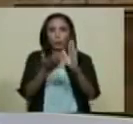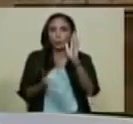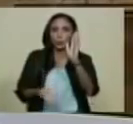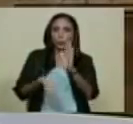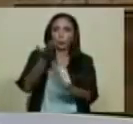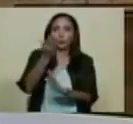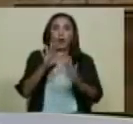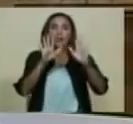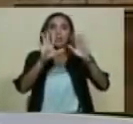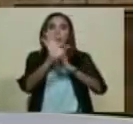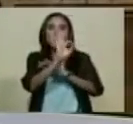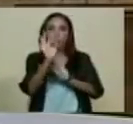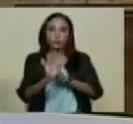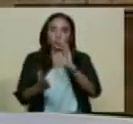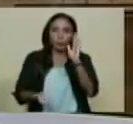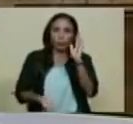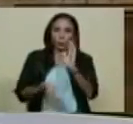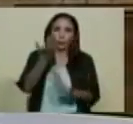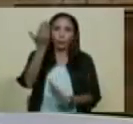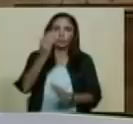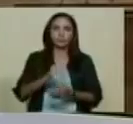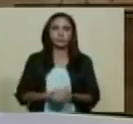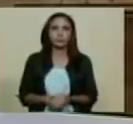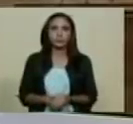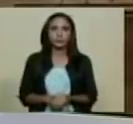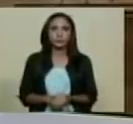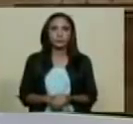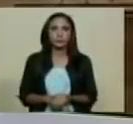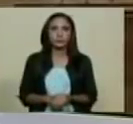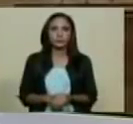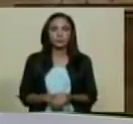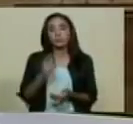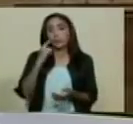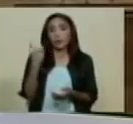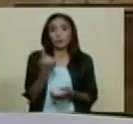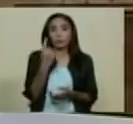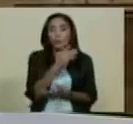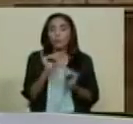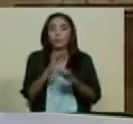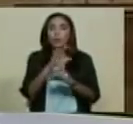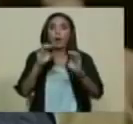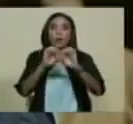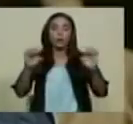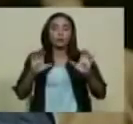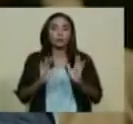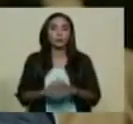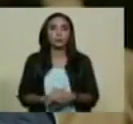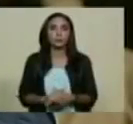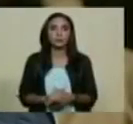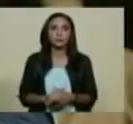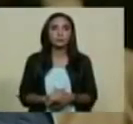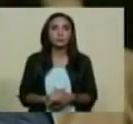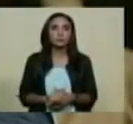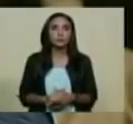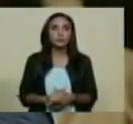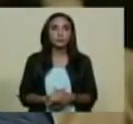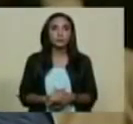del 10% del presupuesto global, solo en educación. Solo en